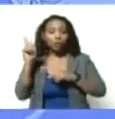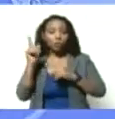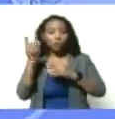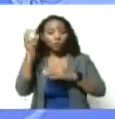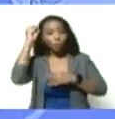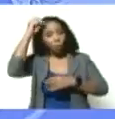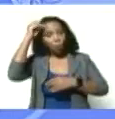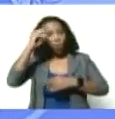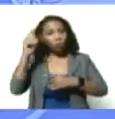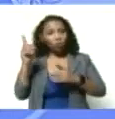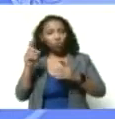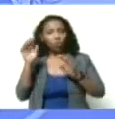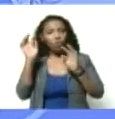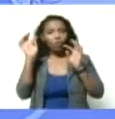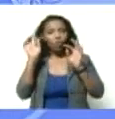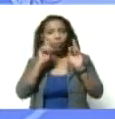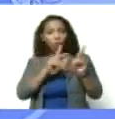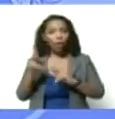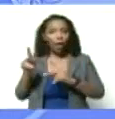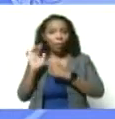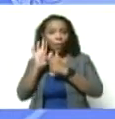su kiosco de Veraz.